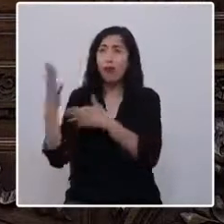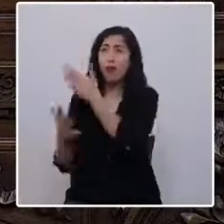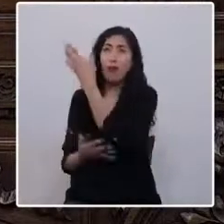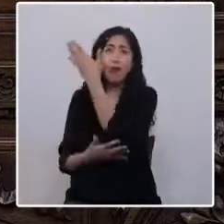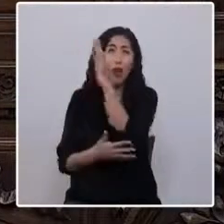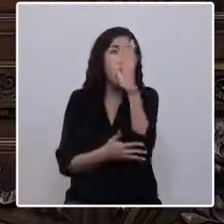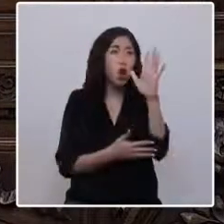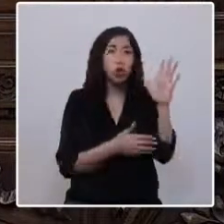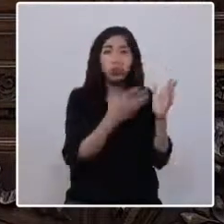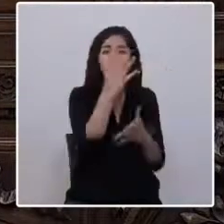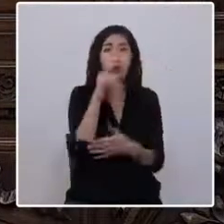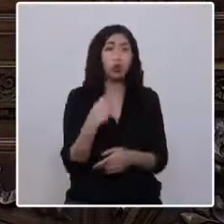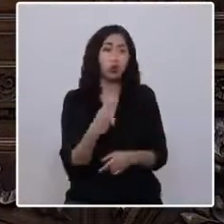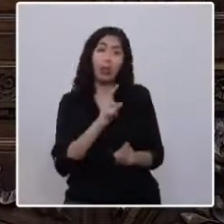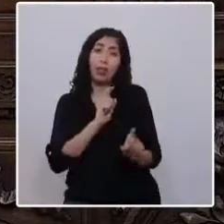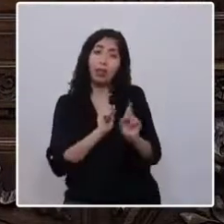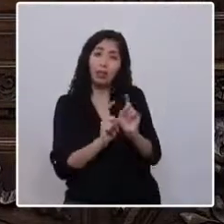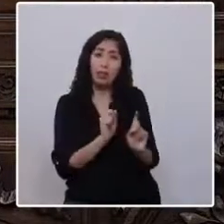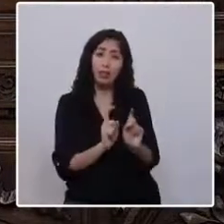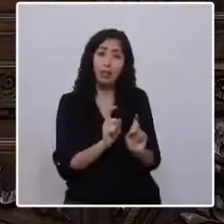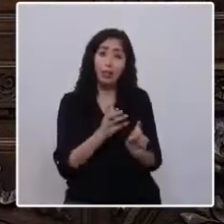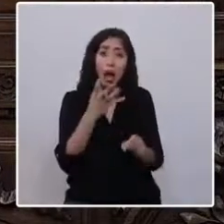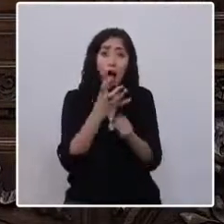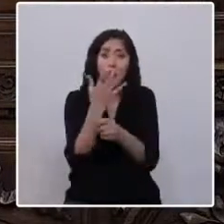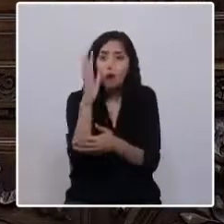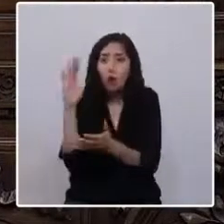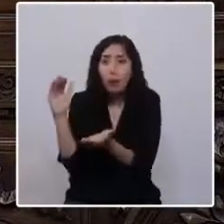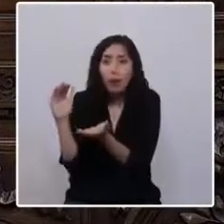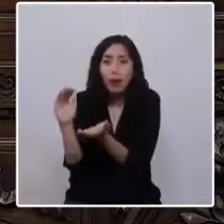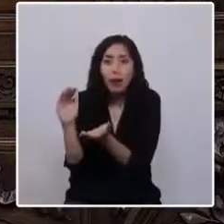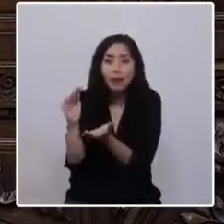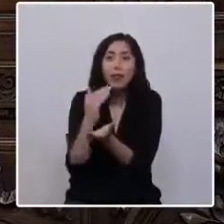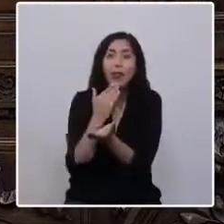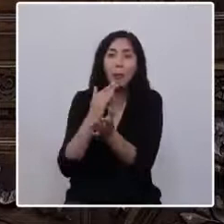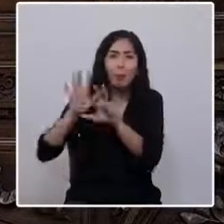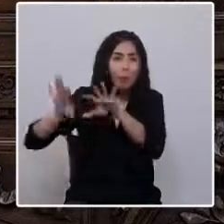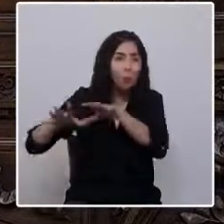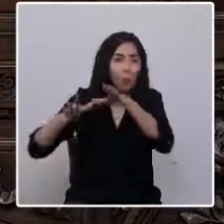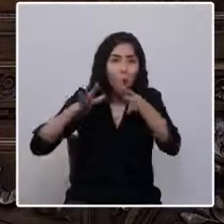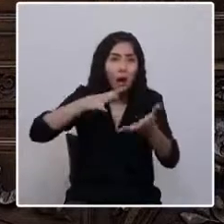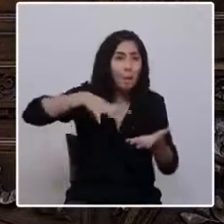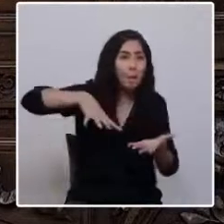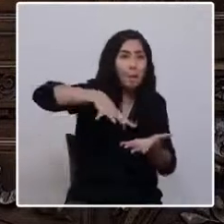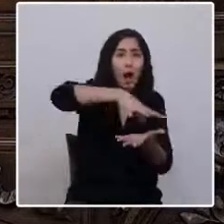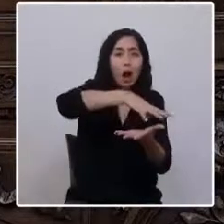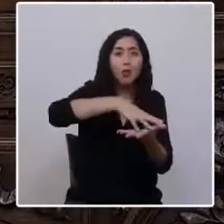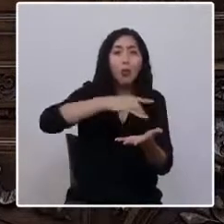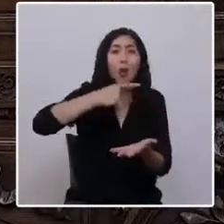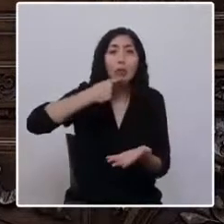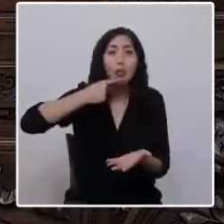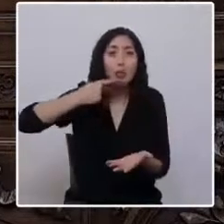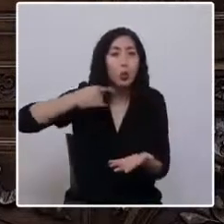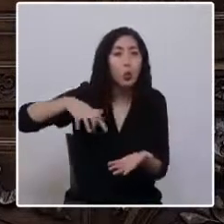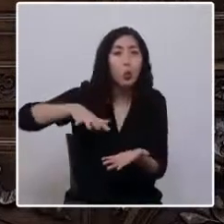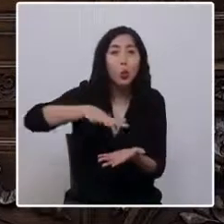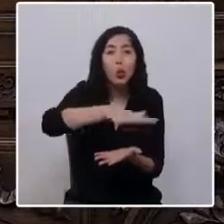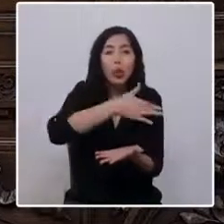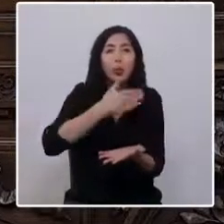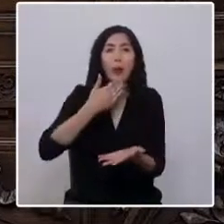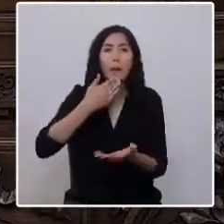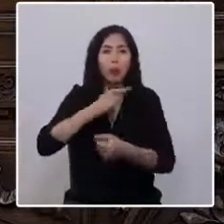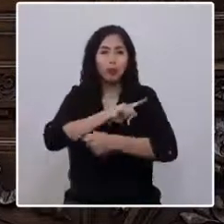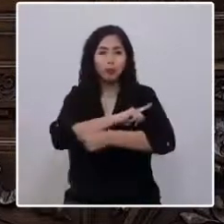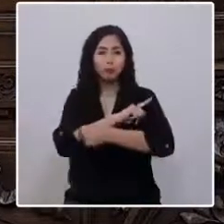coigües y ñirres, de bosques en miniatura, de parques marinos, reservas mundiales de agua dulce y de poderosos ventarrones de